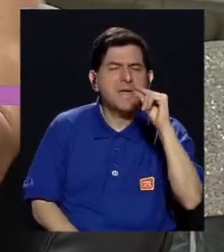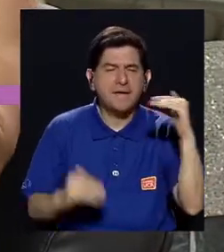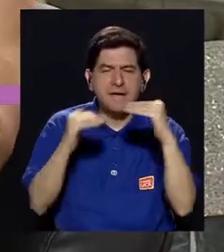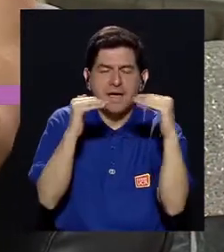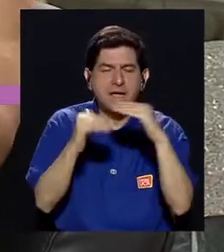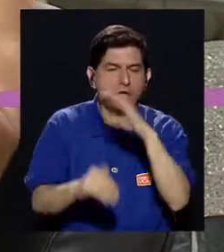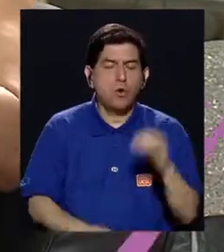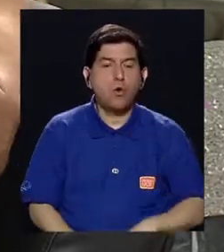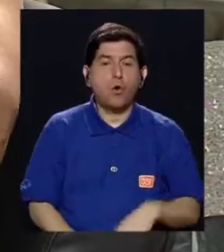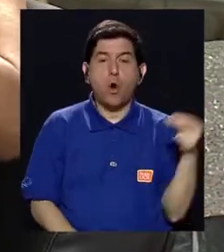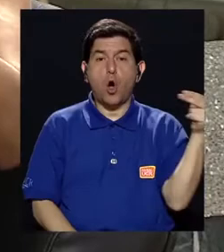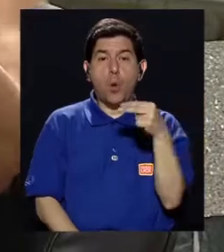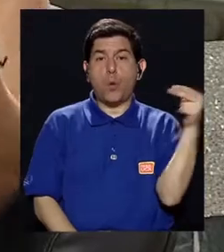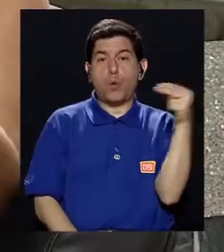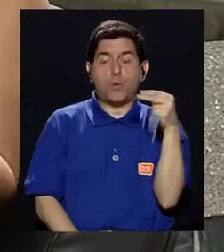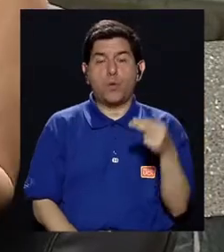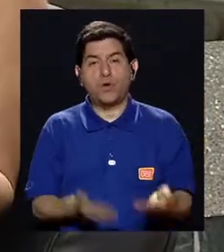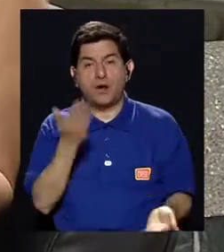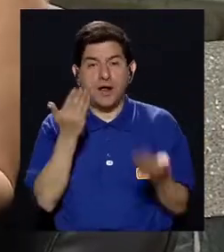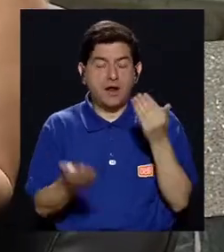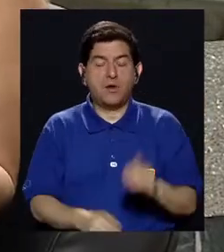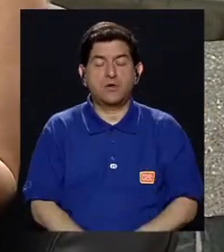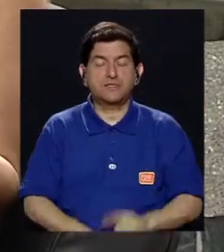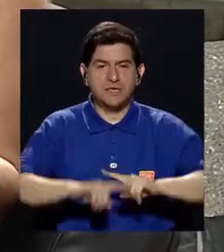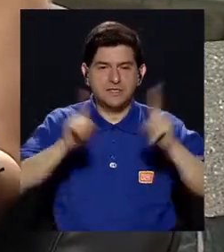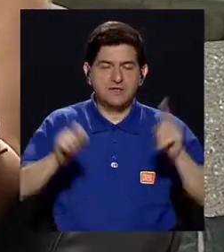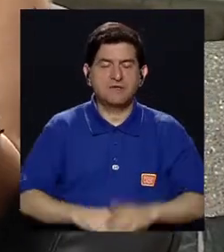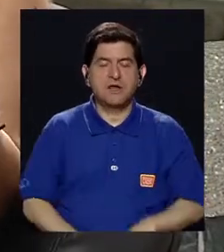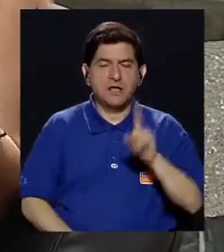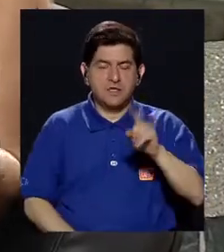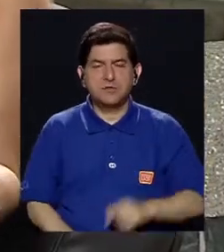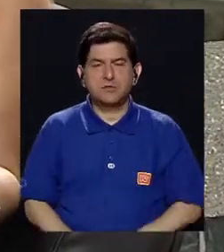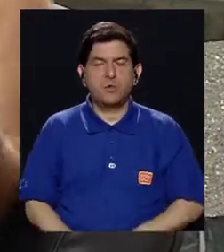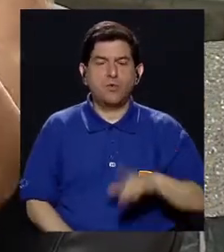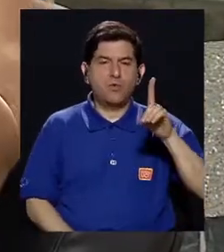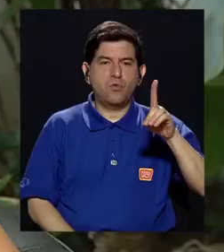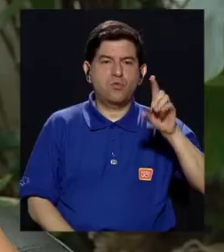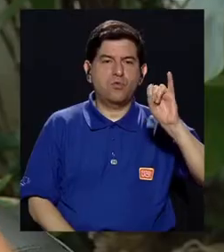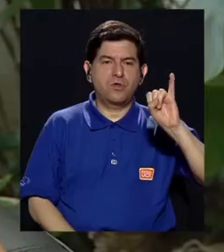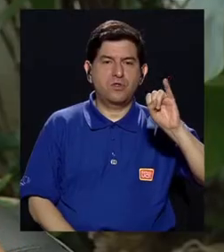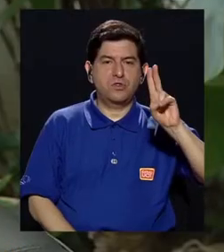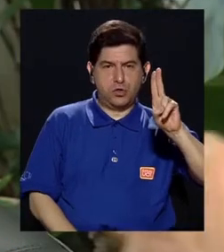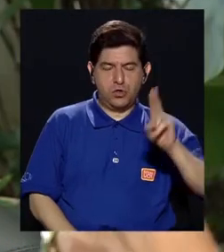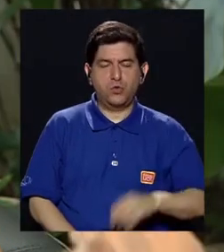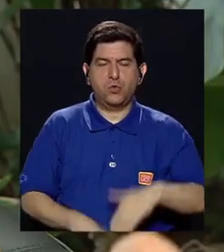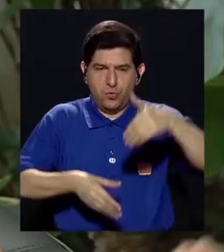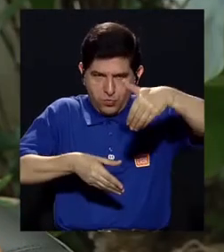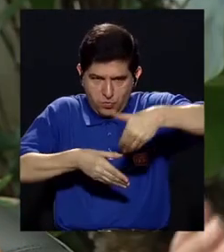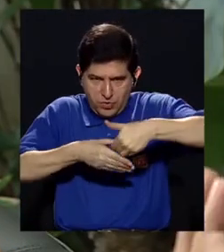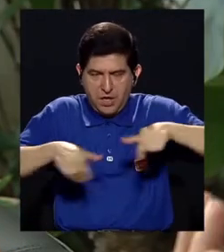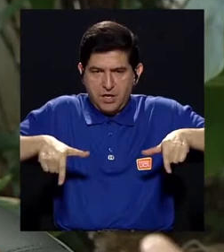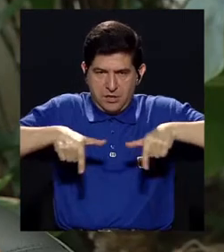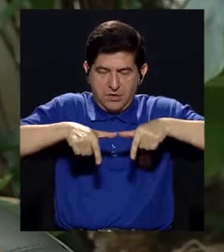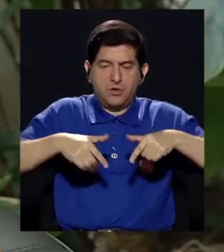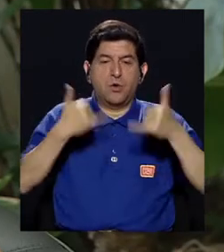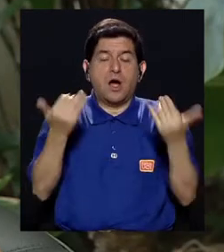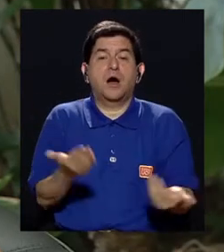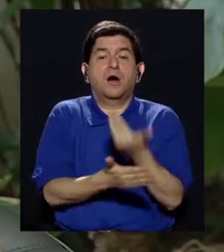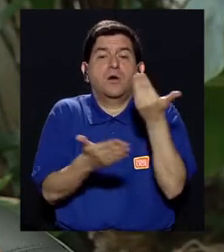un hormonal que usar un dispositivo intrauterino que conocemos como DIUS, o usar ahora el